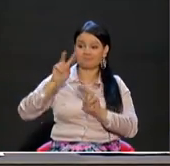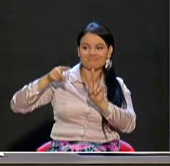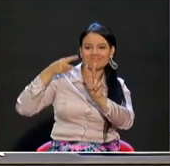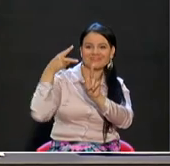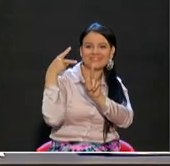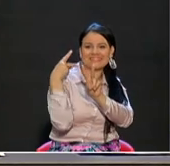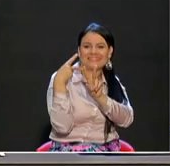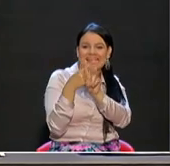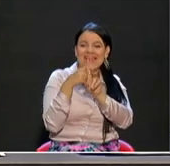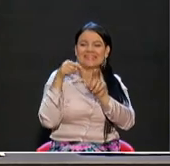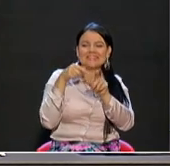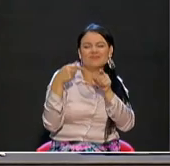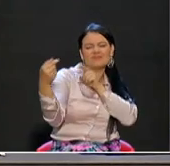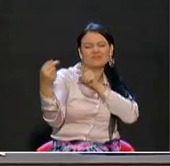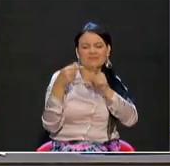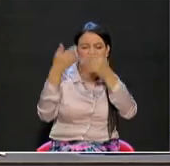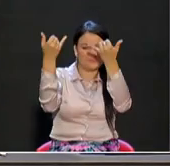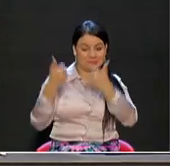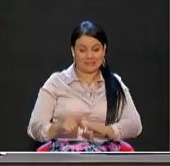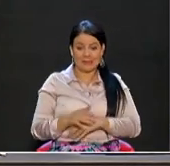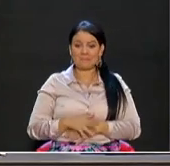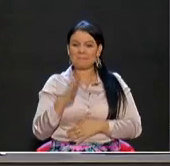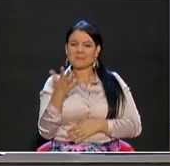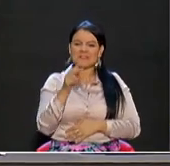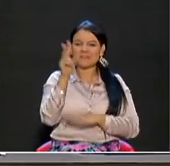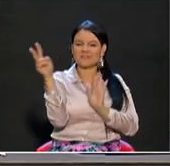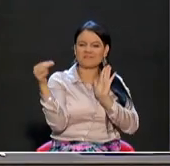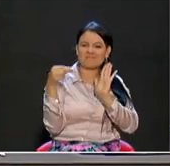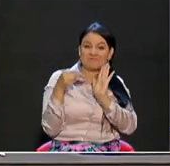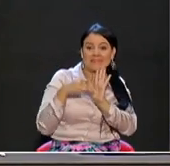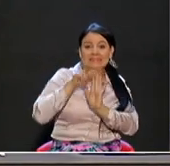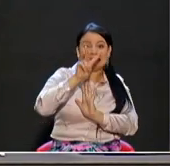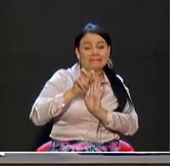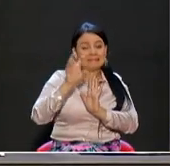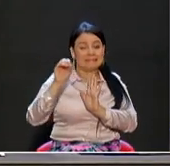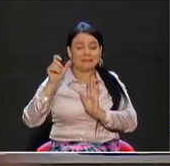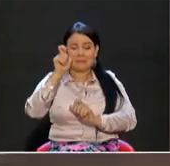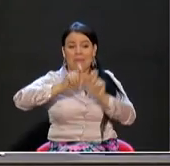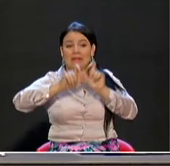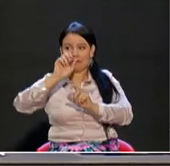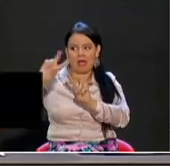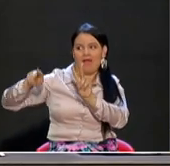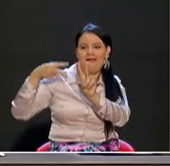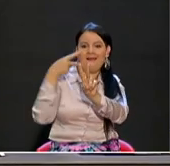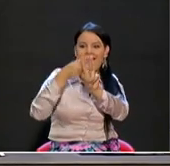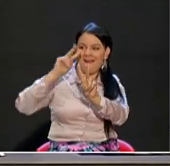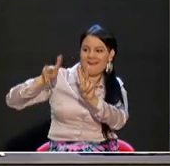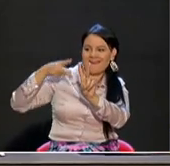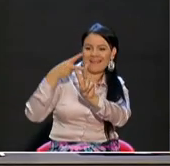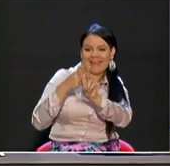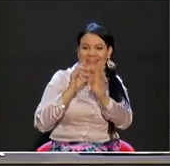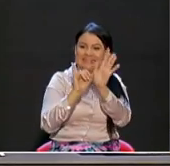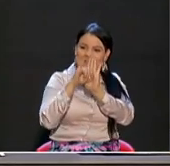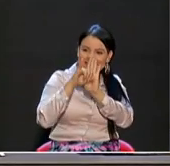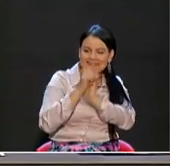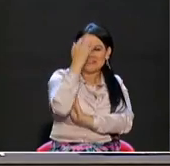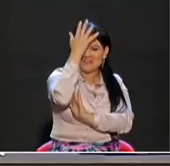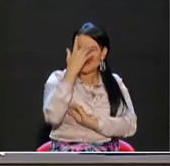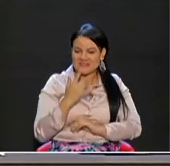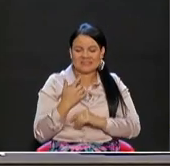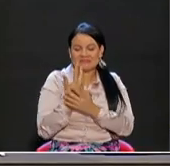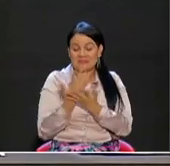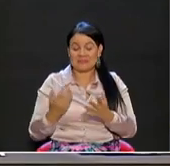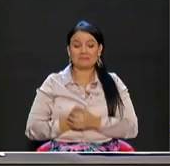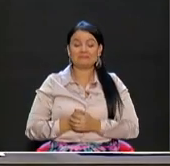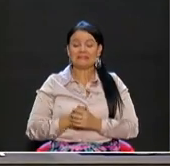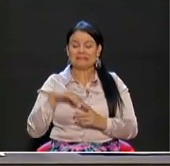este momento dos mil 917 personas han interactuado con este hashtag seguimos siendo primera tendencia en antioquia y medellín y tercera tendencia